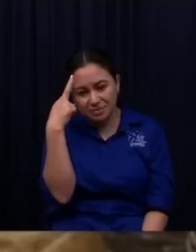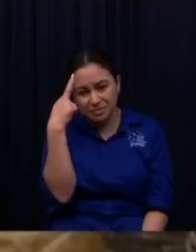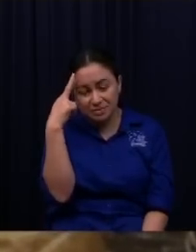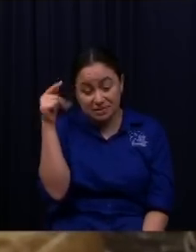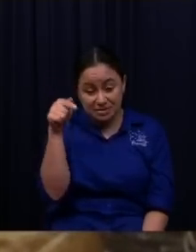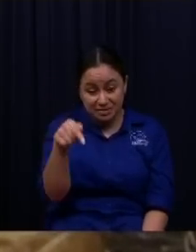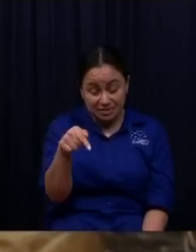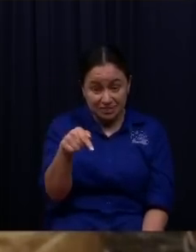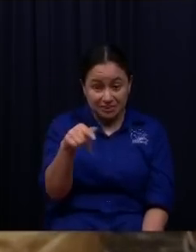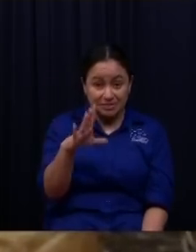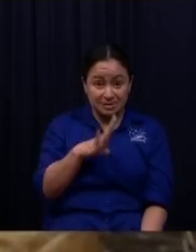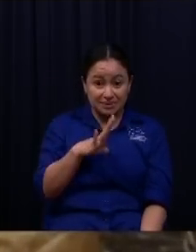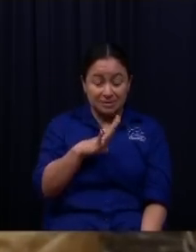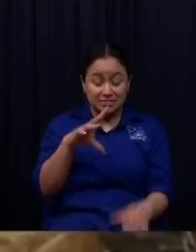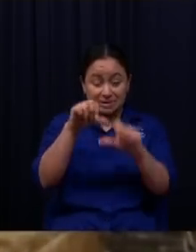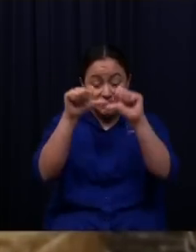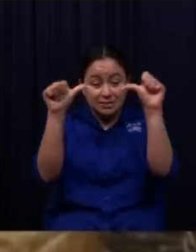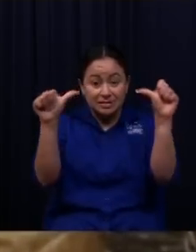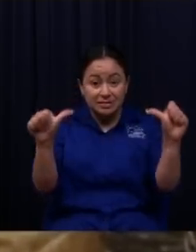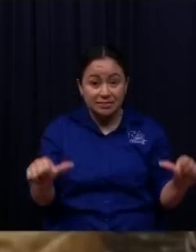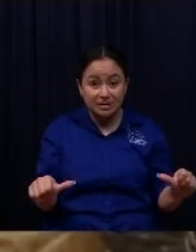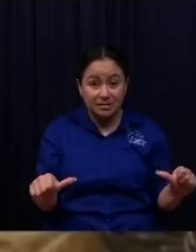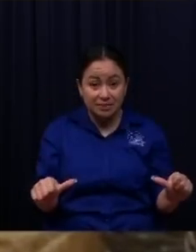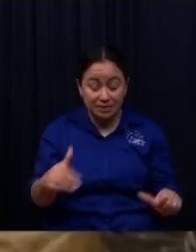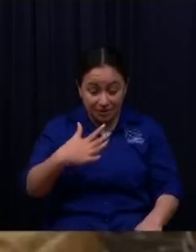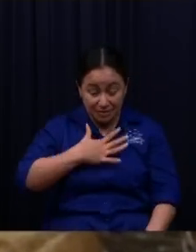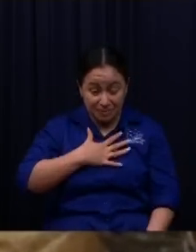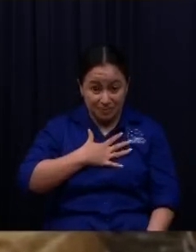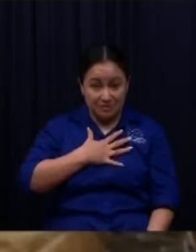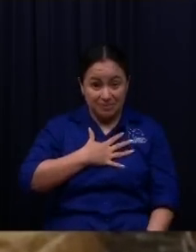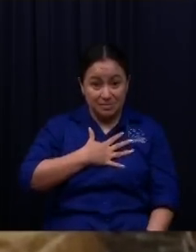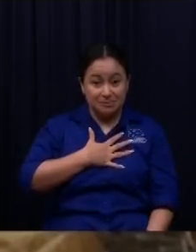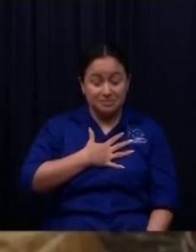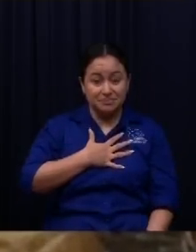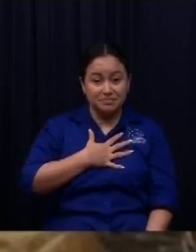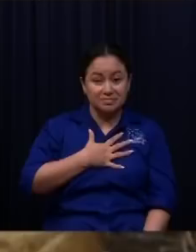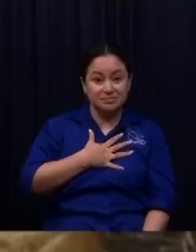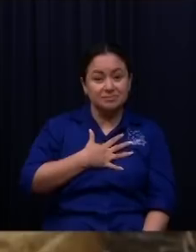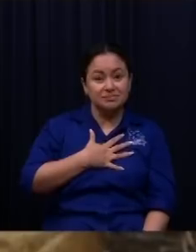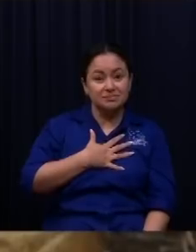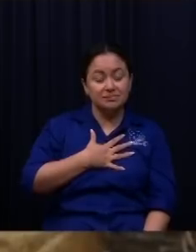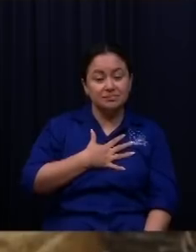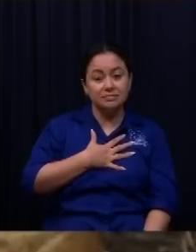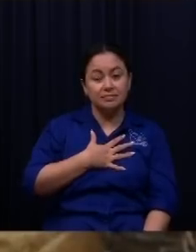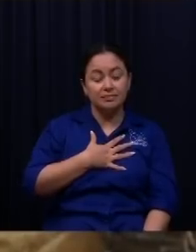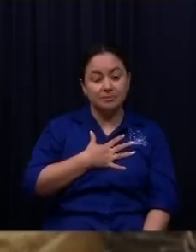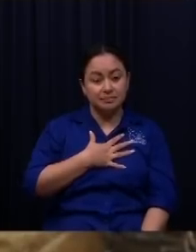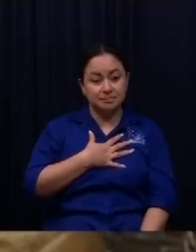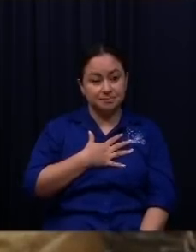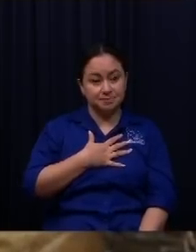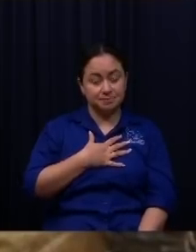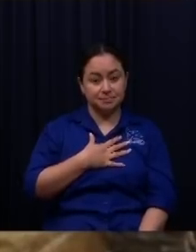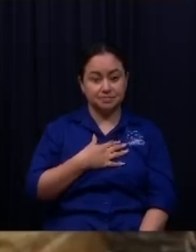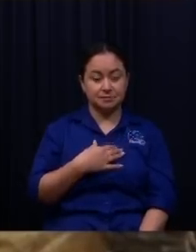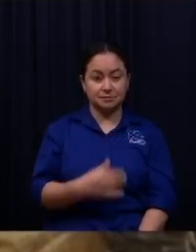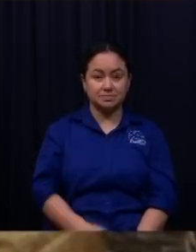altar a mi disposición, según lo que Dios